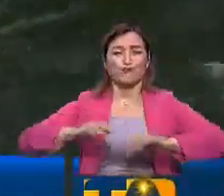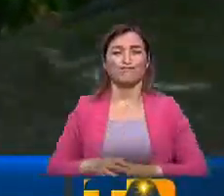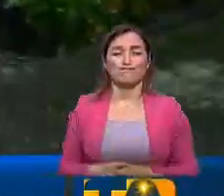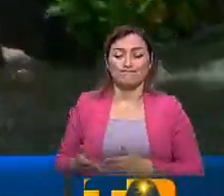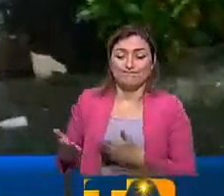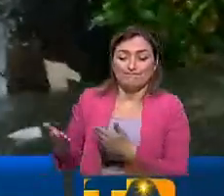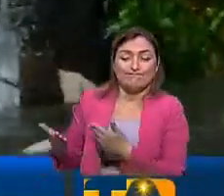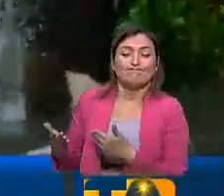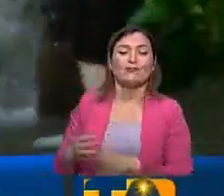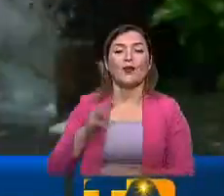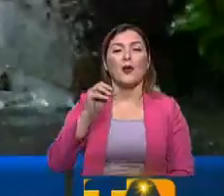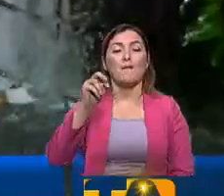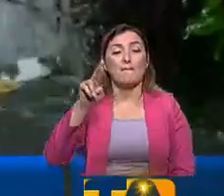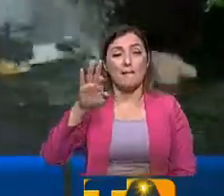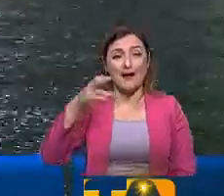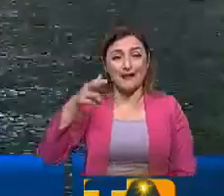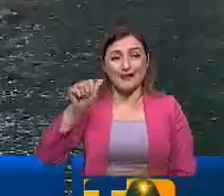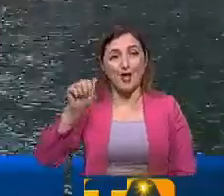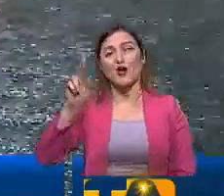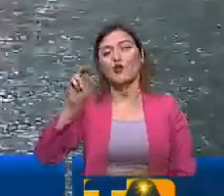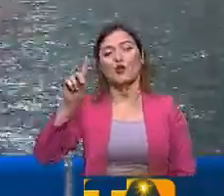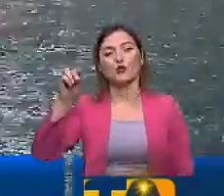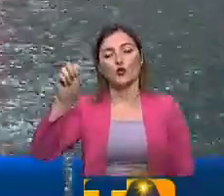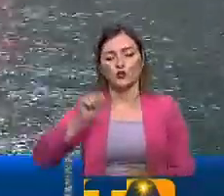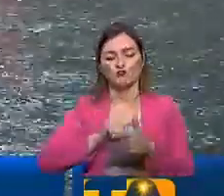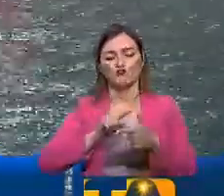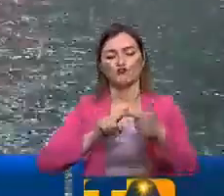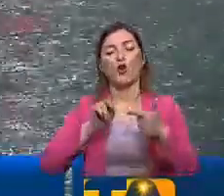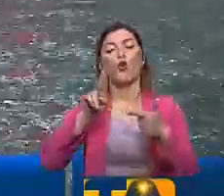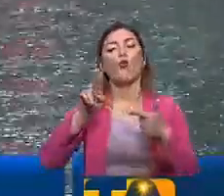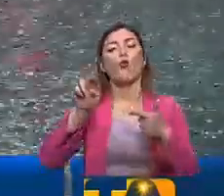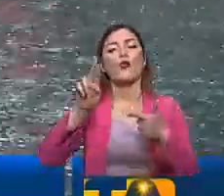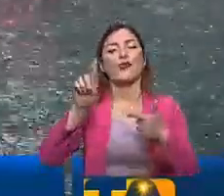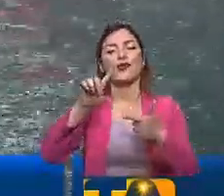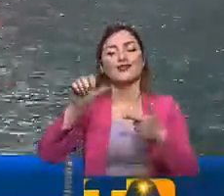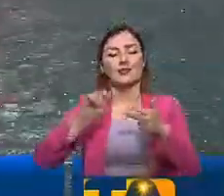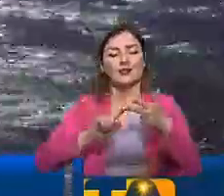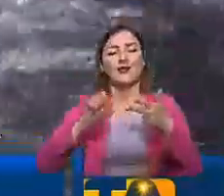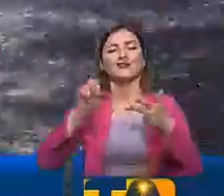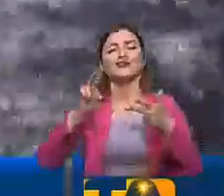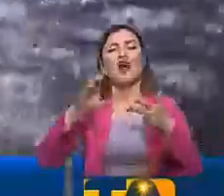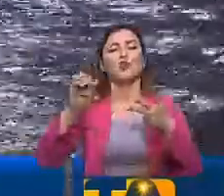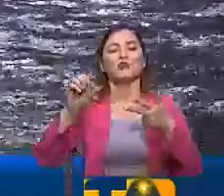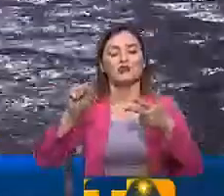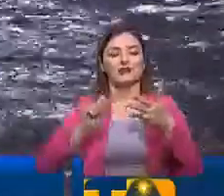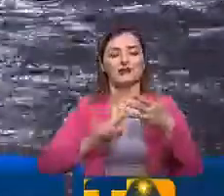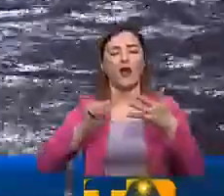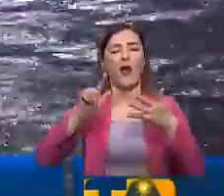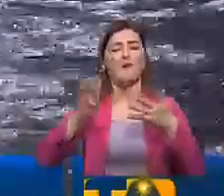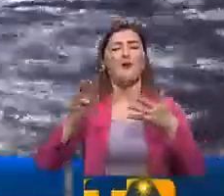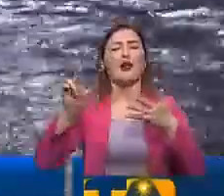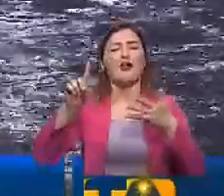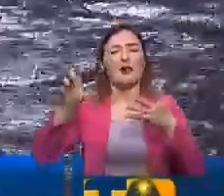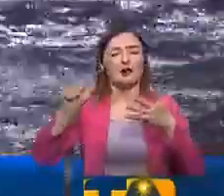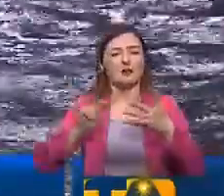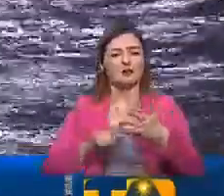sectores como la ciudad de La Marta de Roldós, Urdesa, Sauces y La Alborada mostraron un paisaje de calles inundadas, vehículos